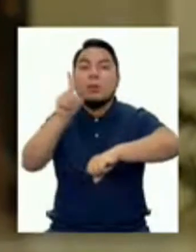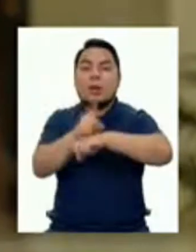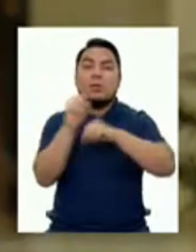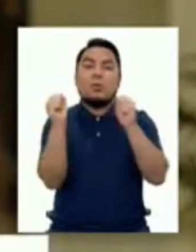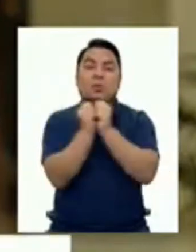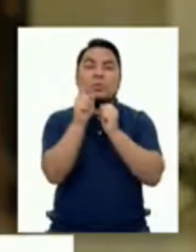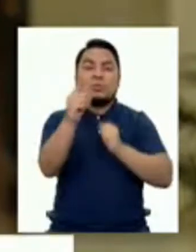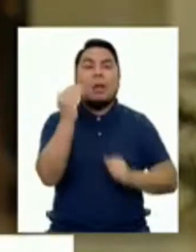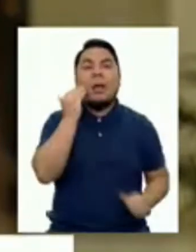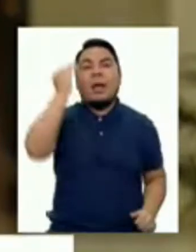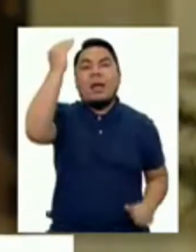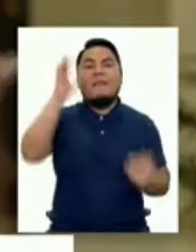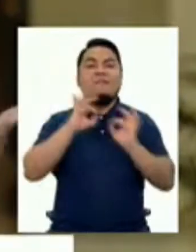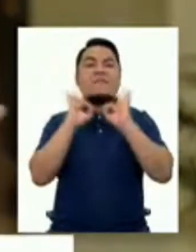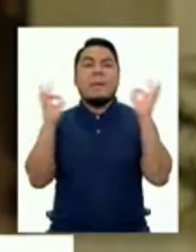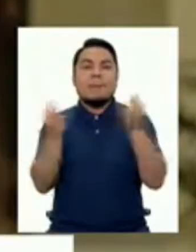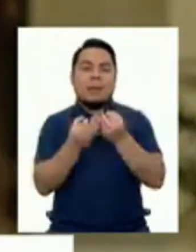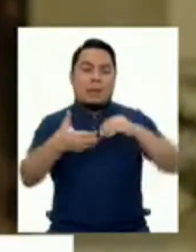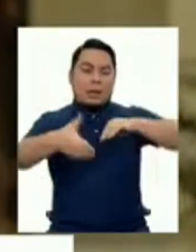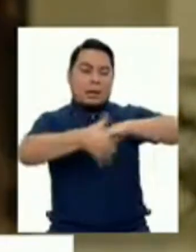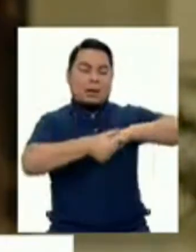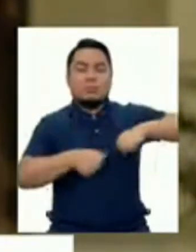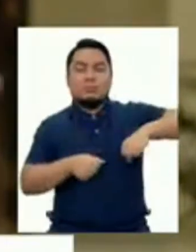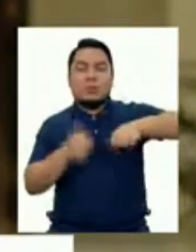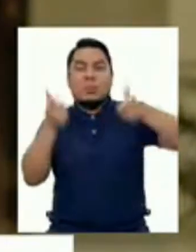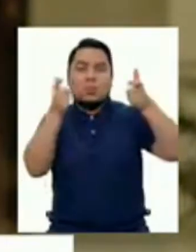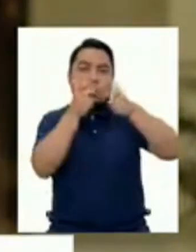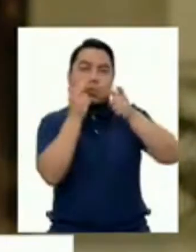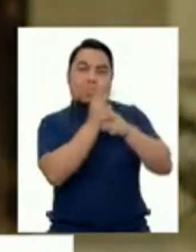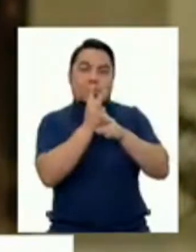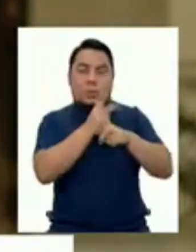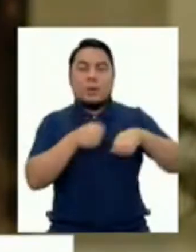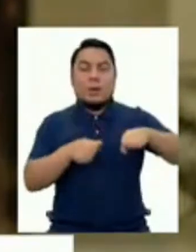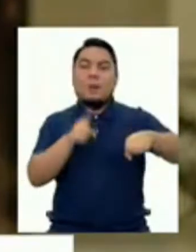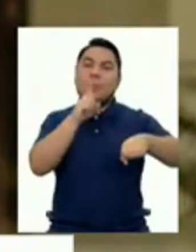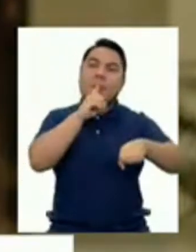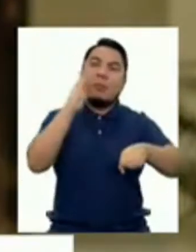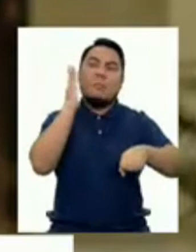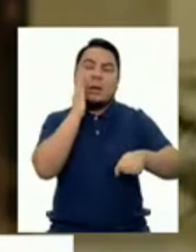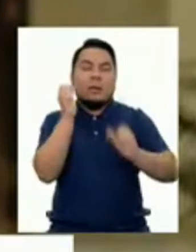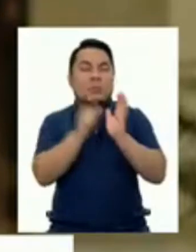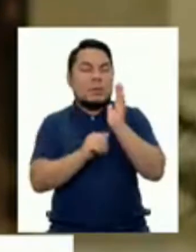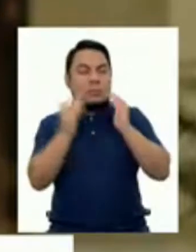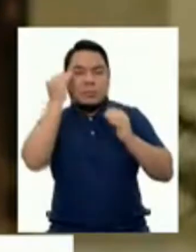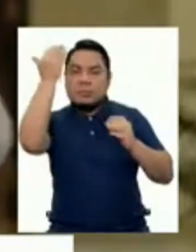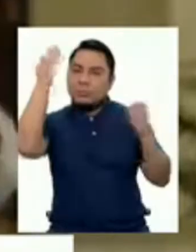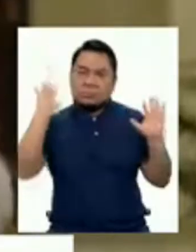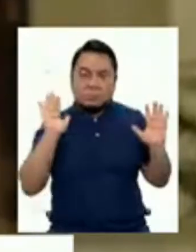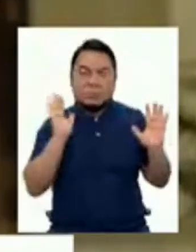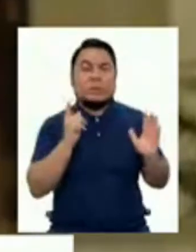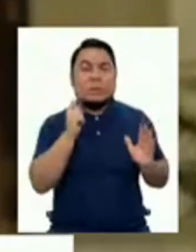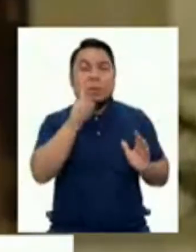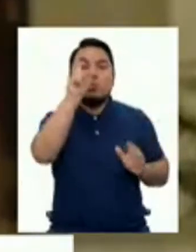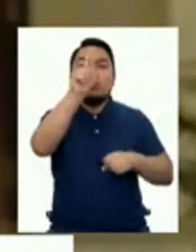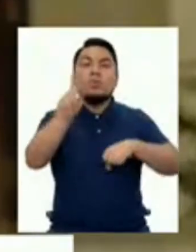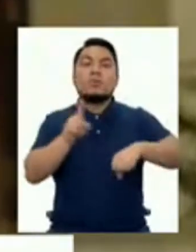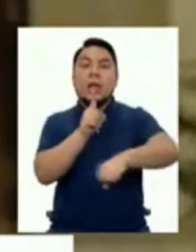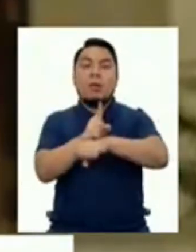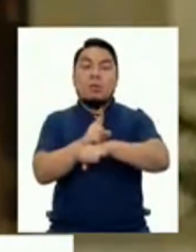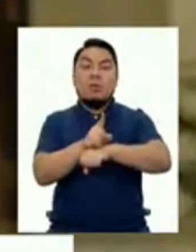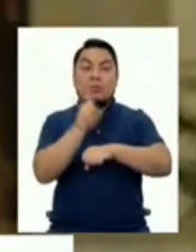acompañado del adulto que los cuida. Algún padre, la madre, puede salir una hora al